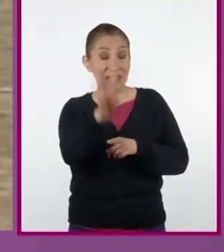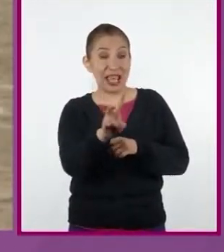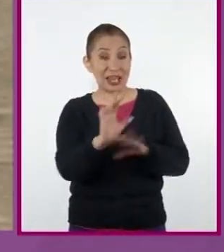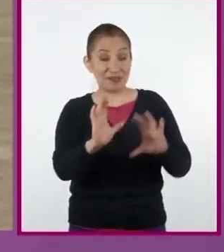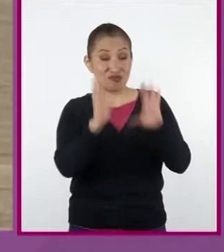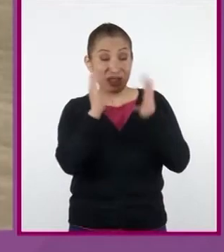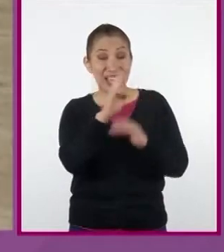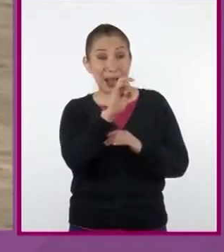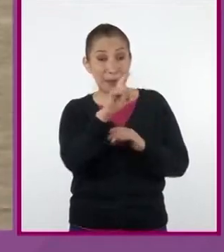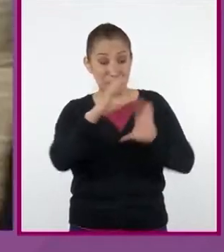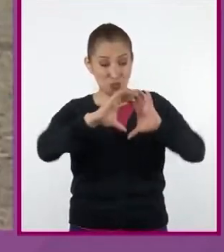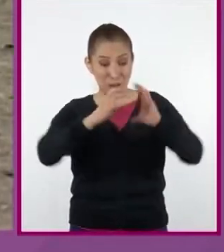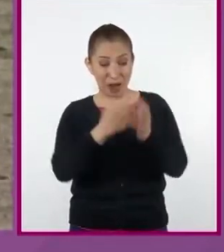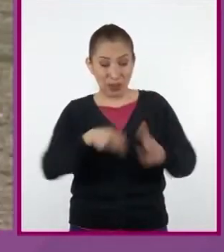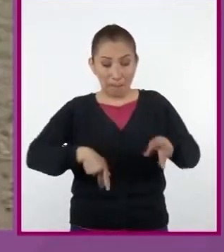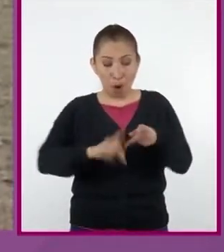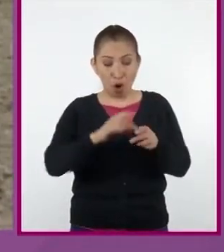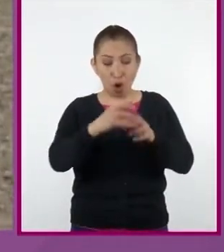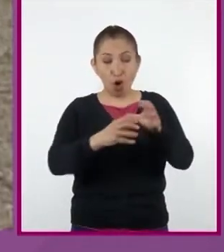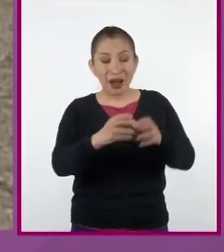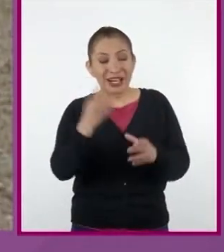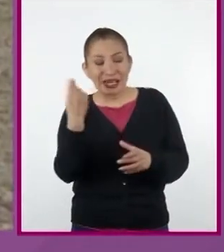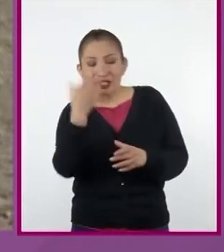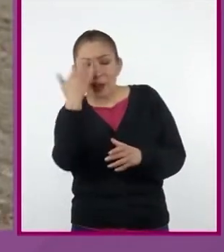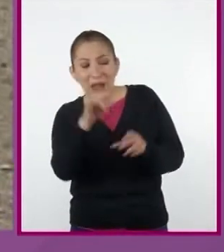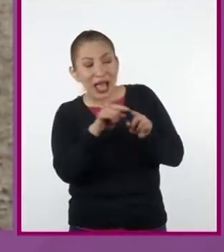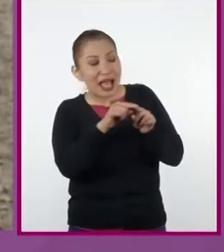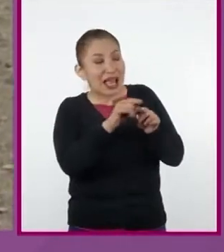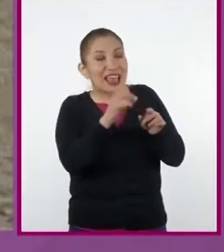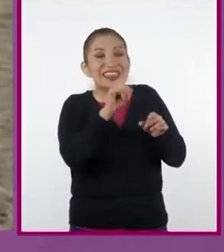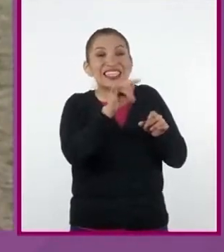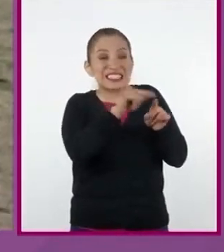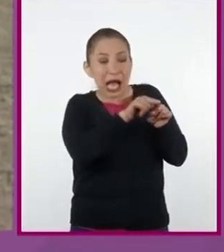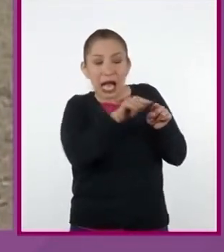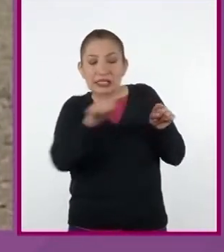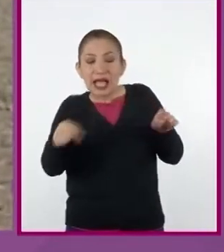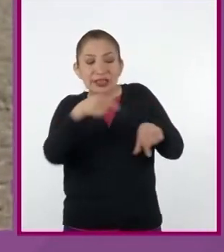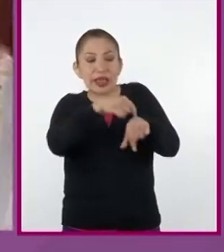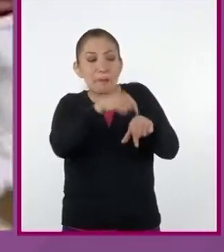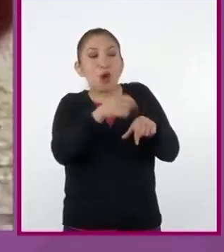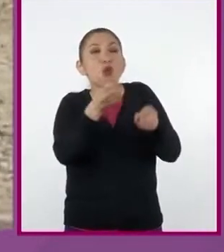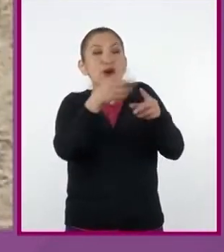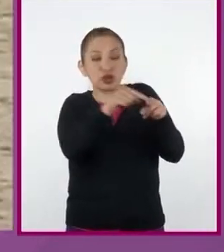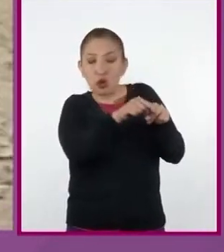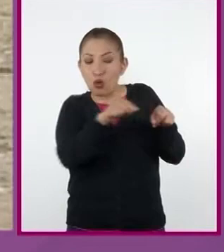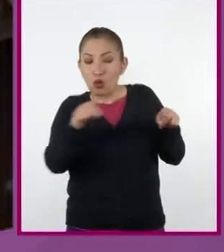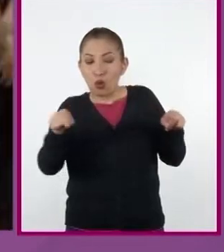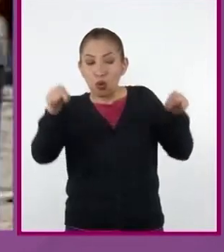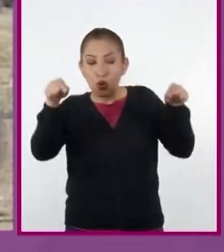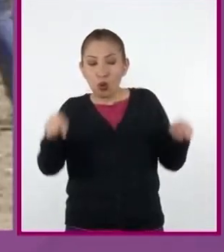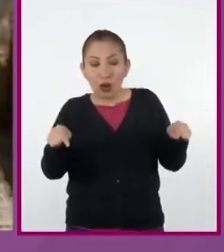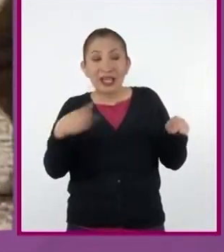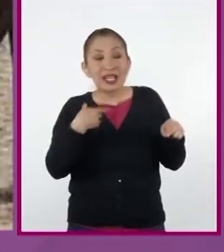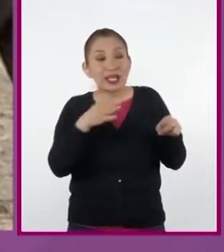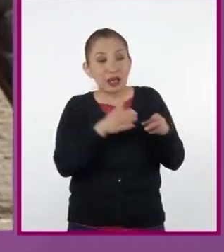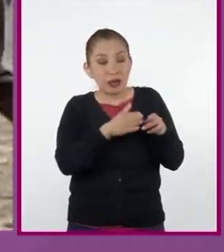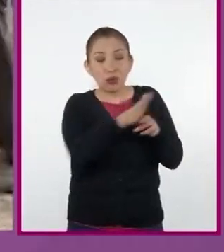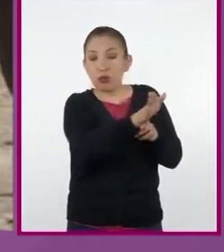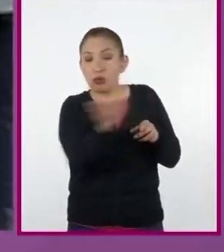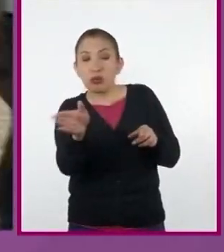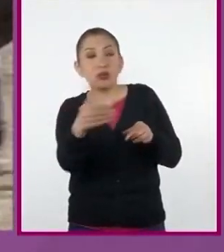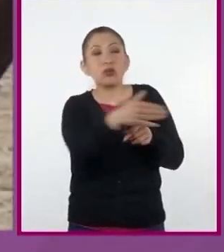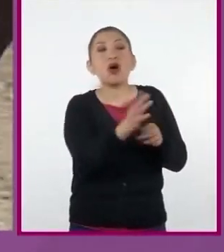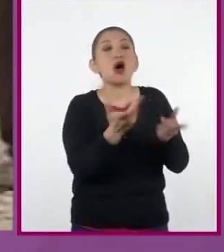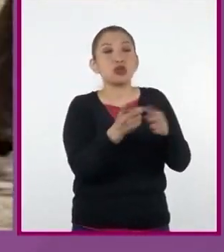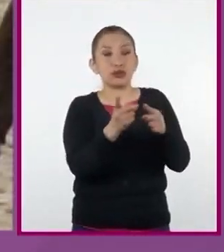tiene un balón de fútbol, necesitamos saber la distancia que recorre en un tiempo determinado y cuál es la dirección de este